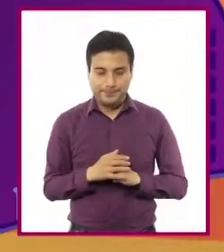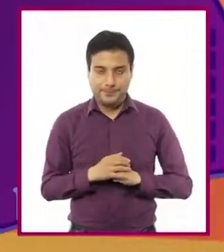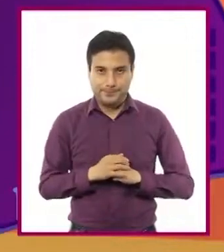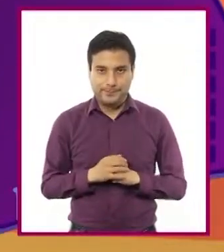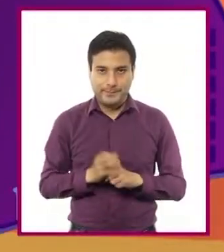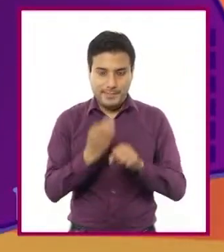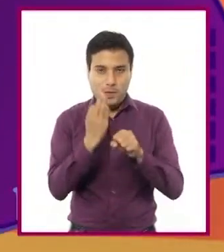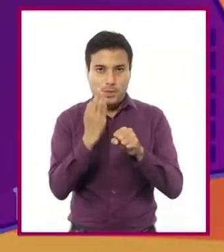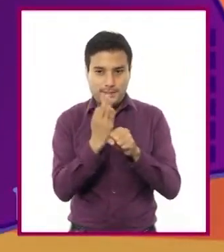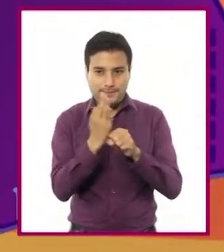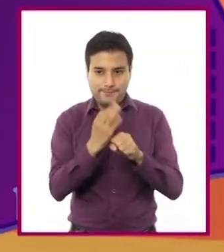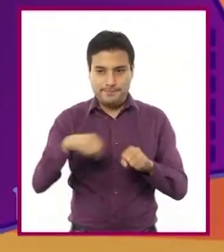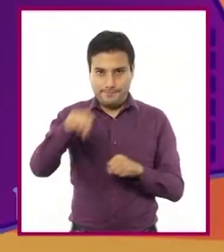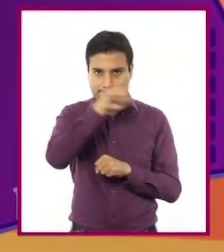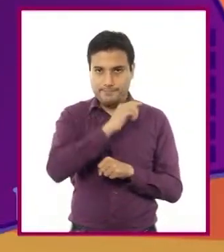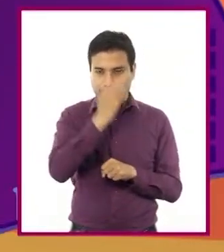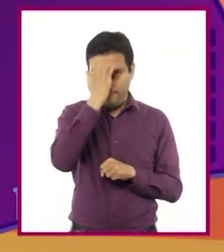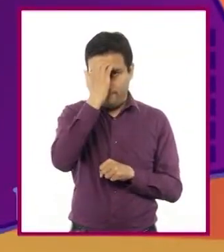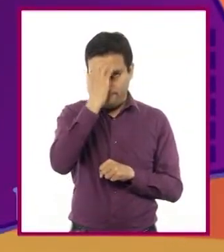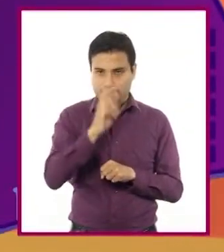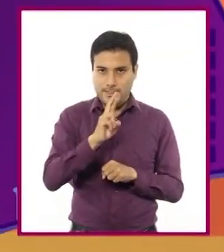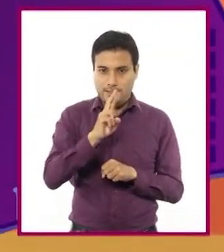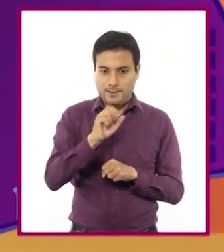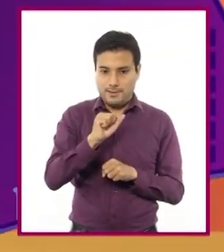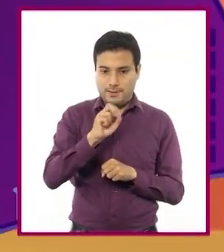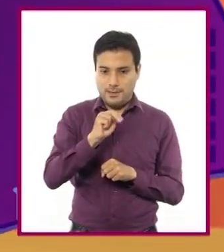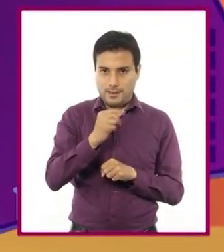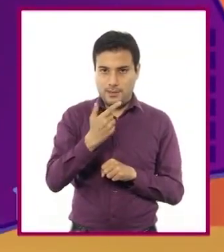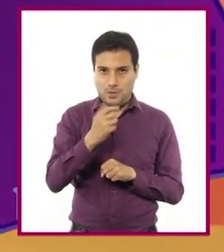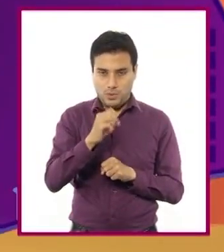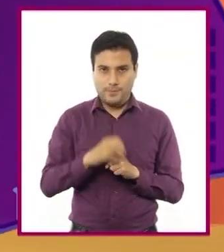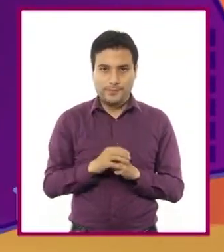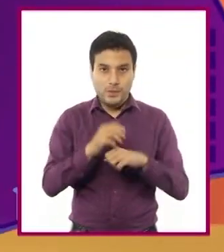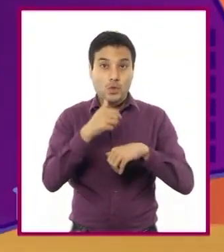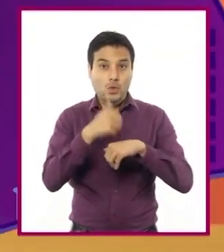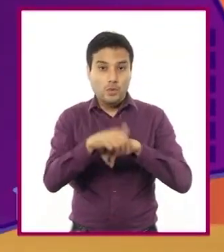determina el rango o recorrido, que es la diferencia entre el valor